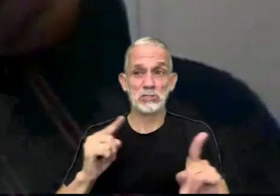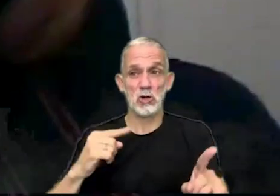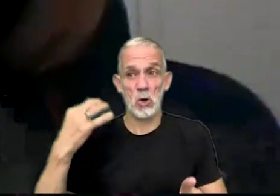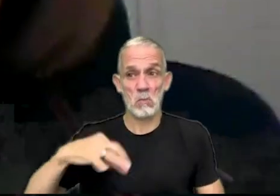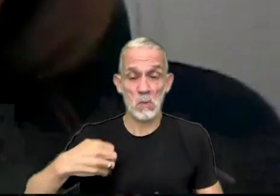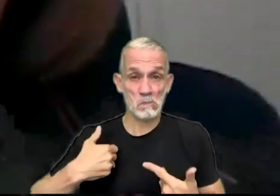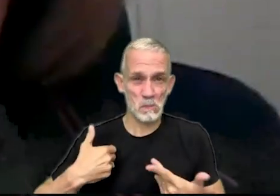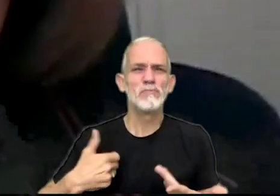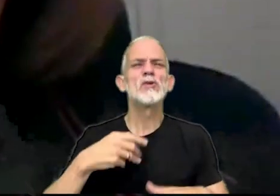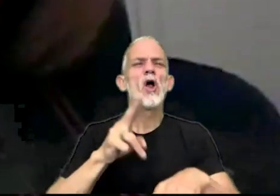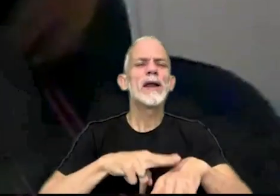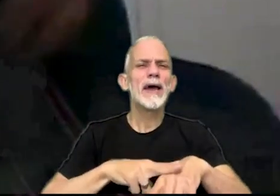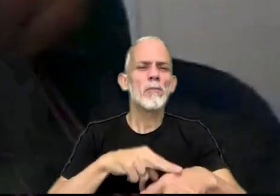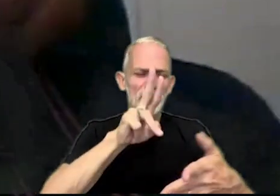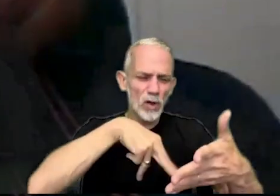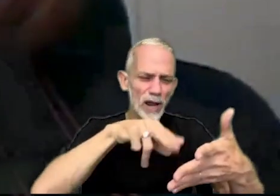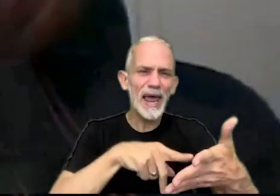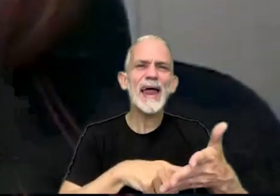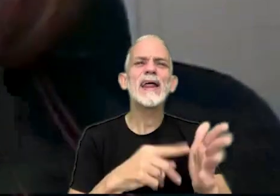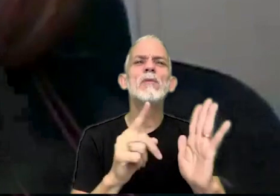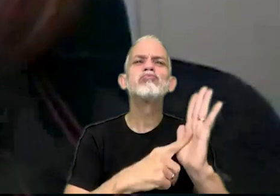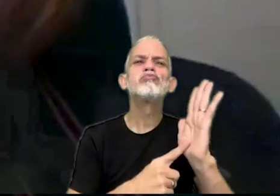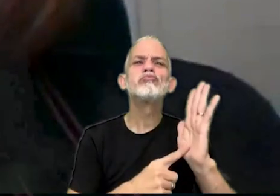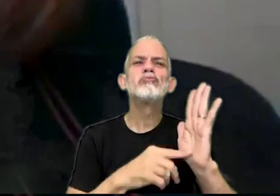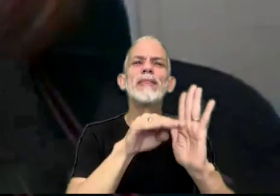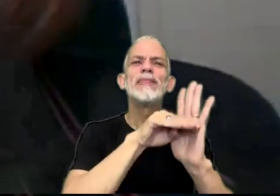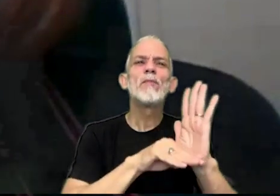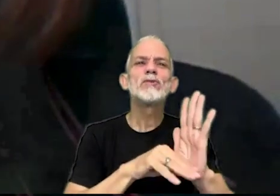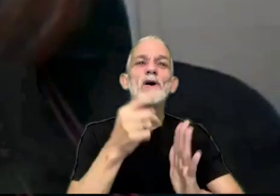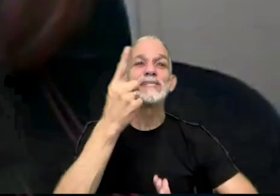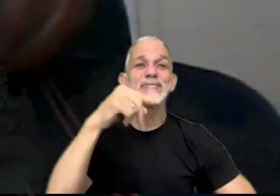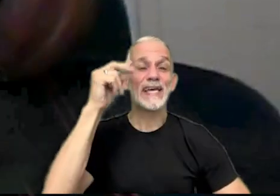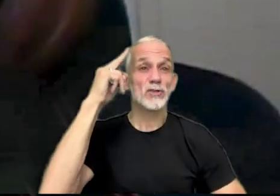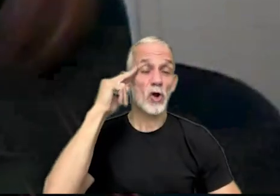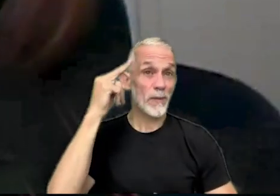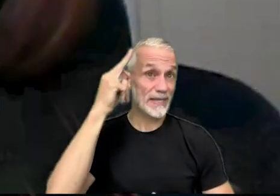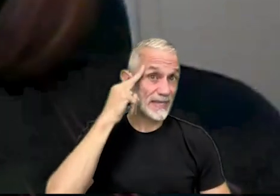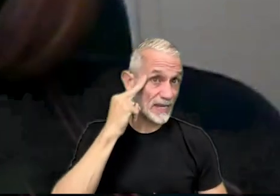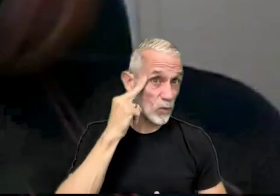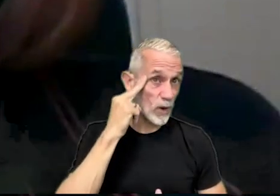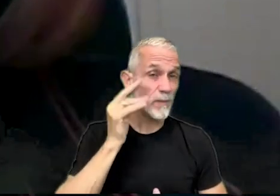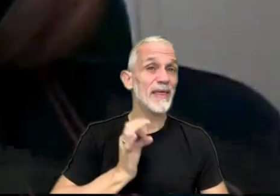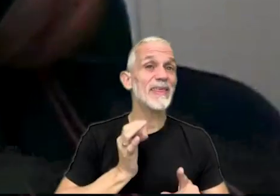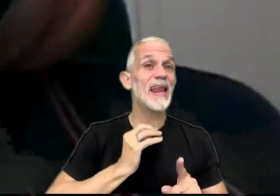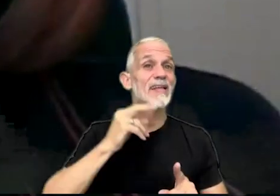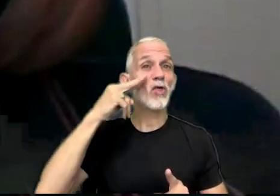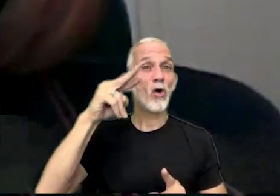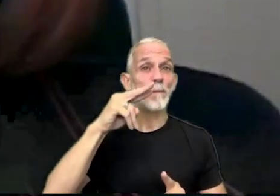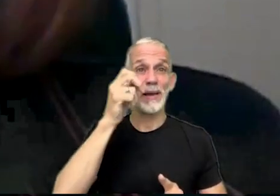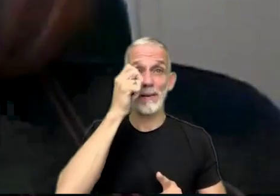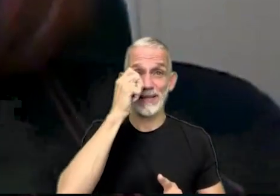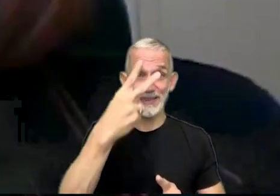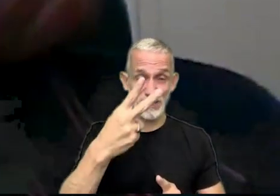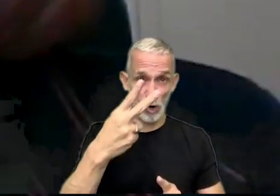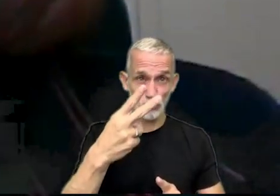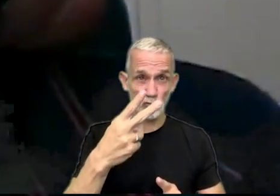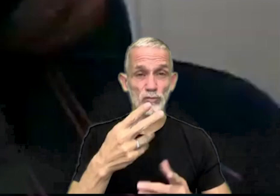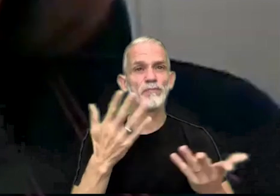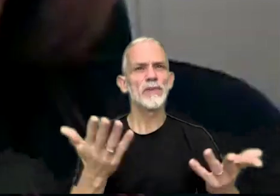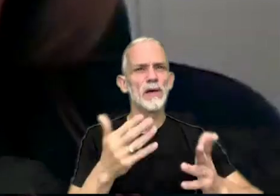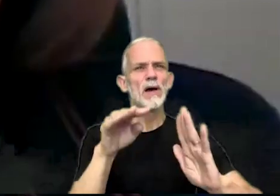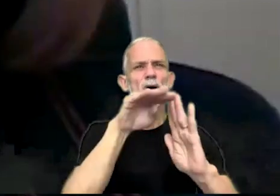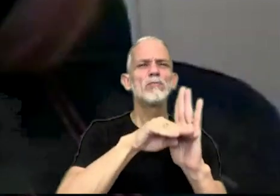obligan, recomiendo leer la disposición 199 del año 2022.